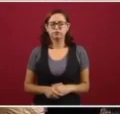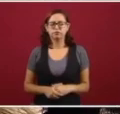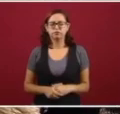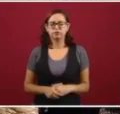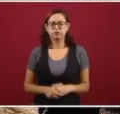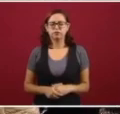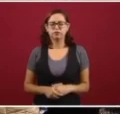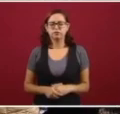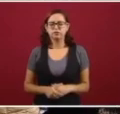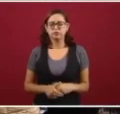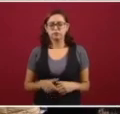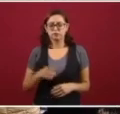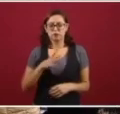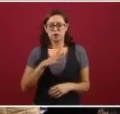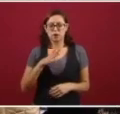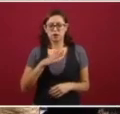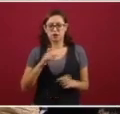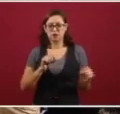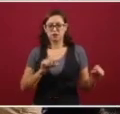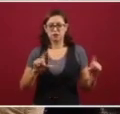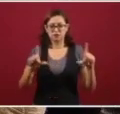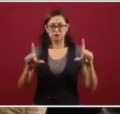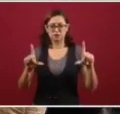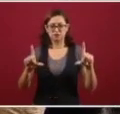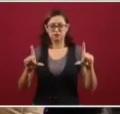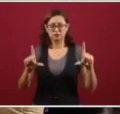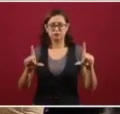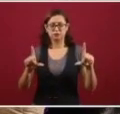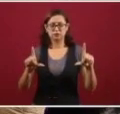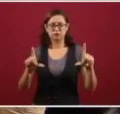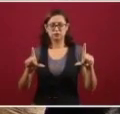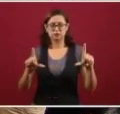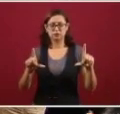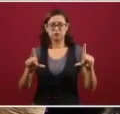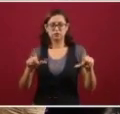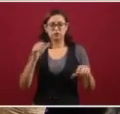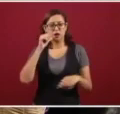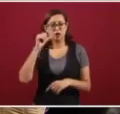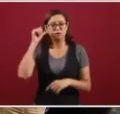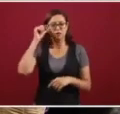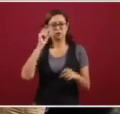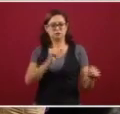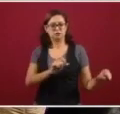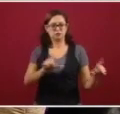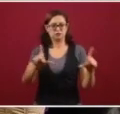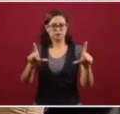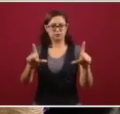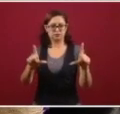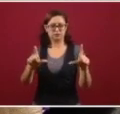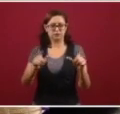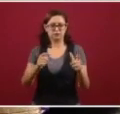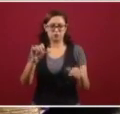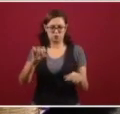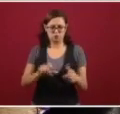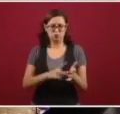tienen por ahí las láminas de ayer.